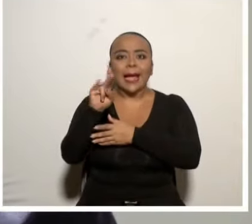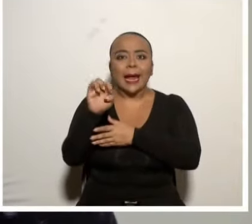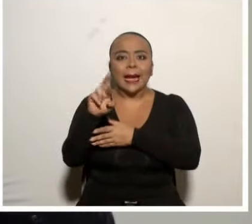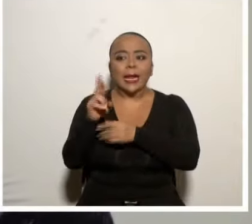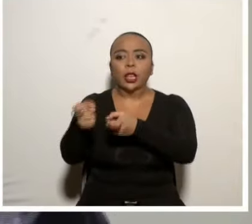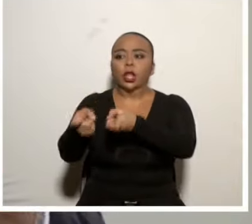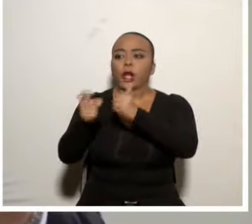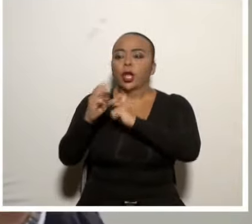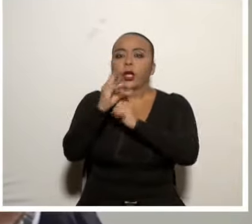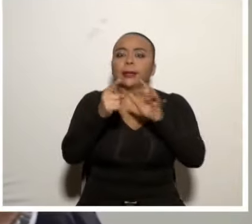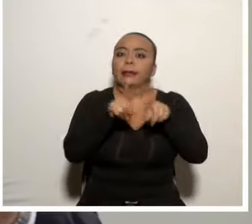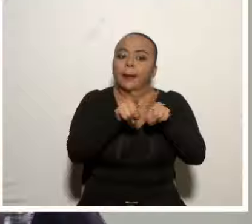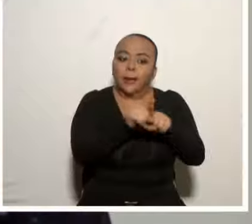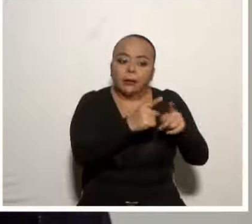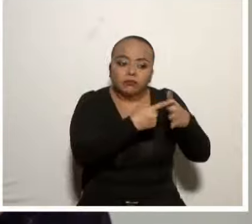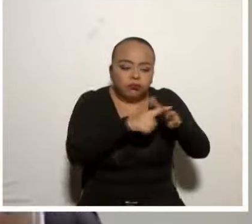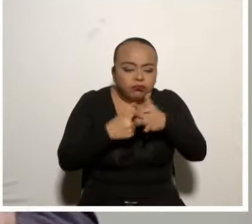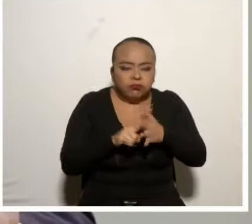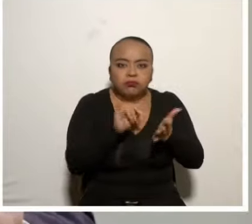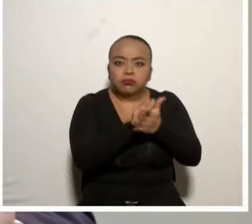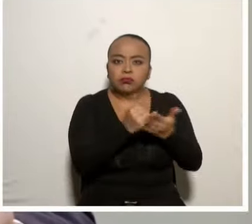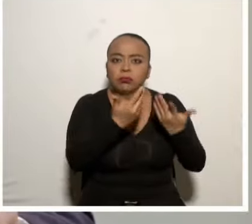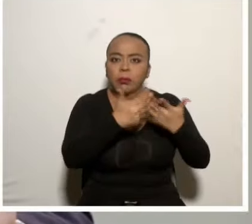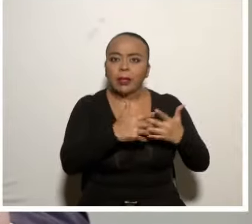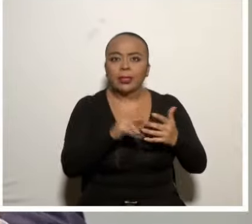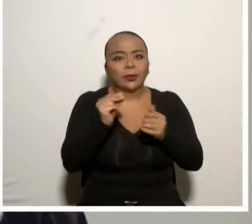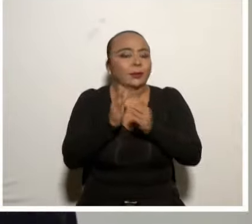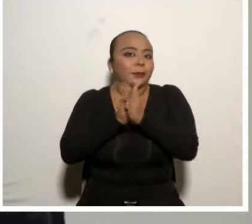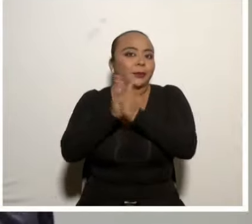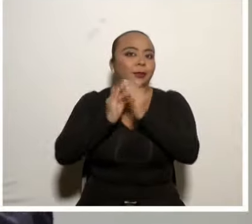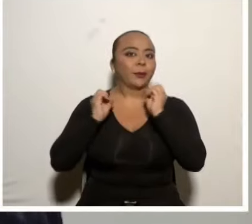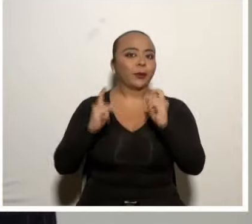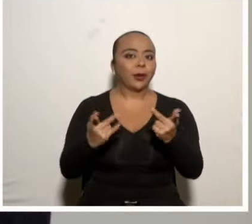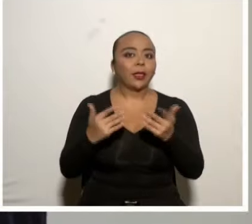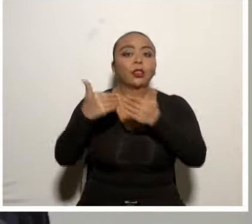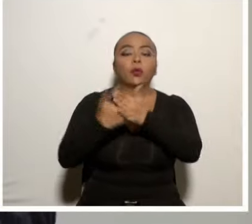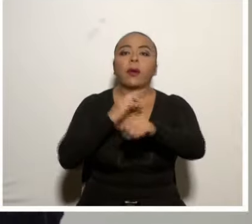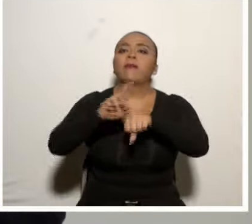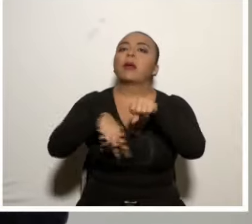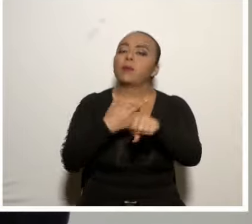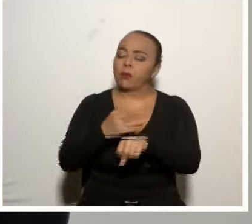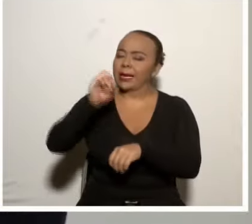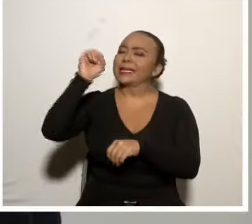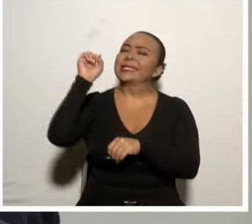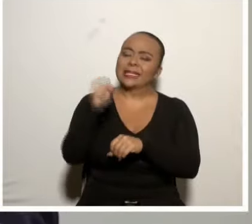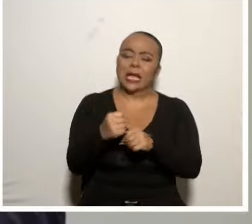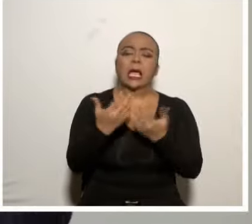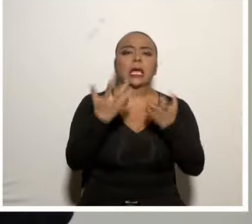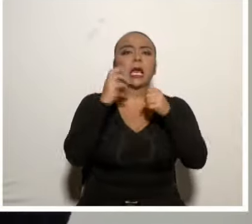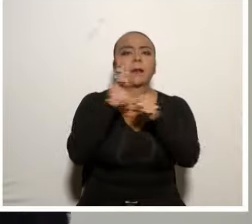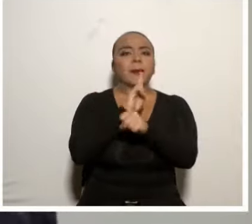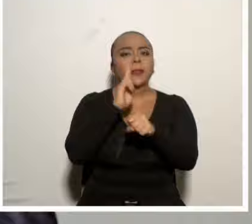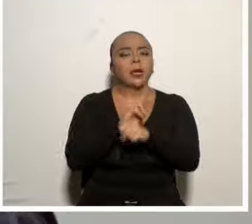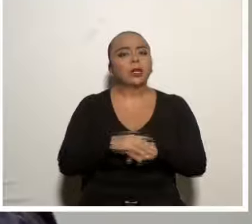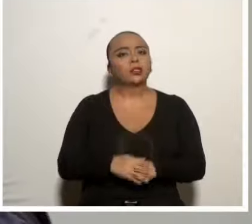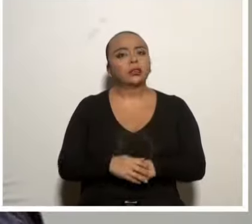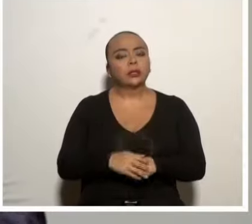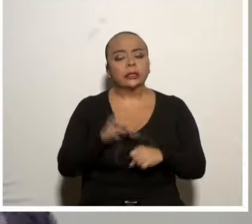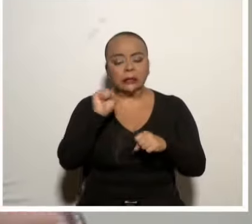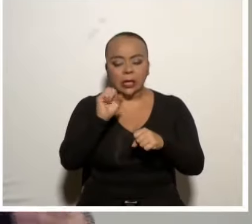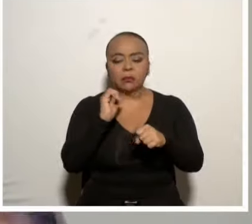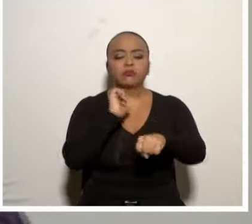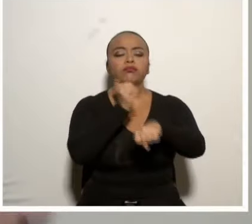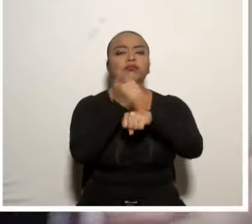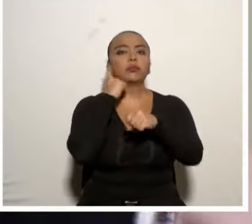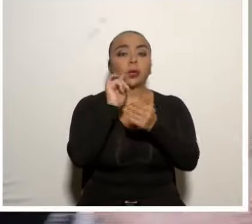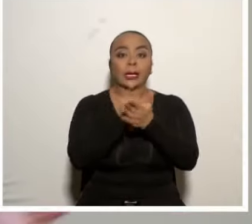nos ofrecían el mantenimiento de esos escáneres. No se aprovechó la oportunidad. Nueva República sí va a implementarlos, sí va a poner los escáneres,